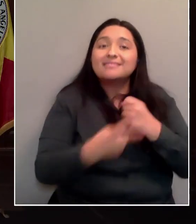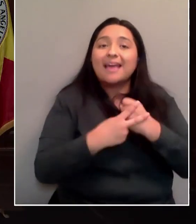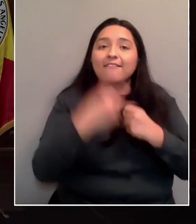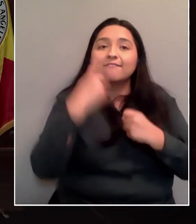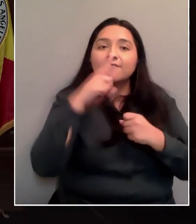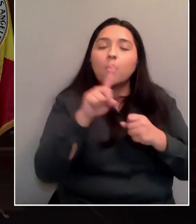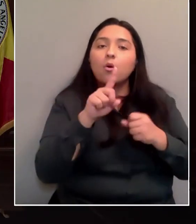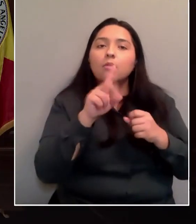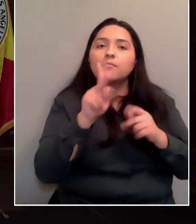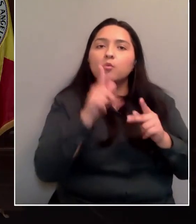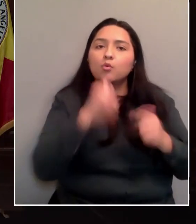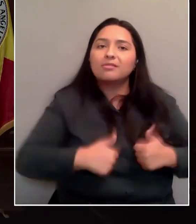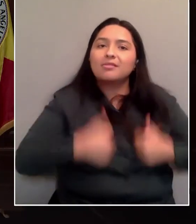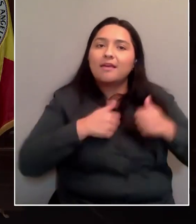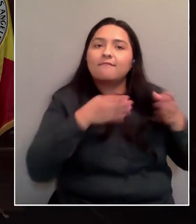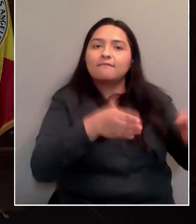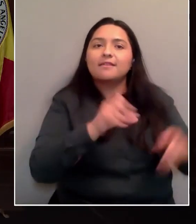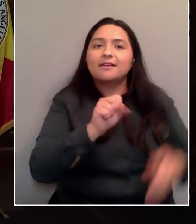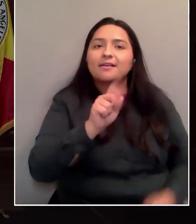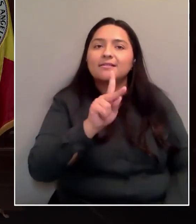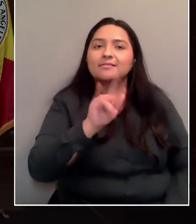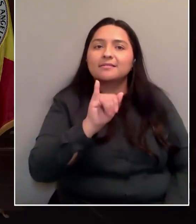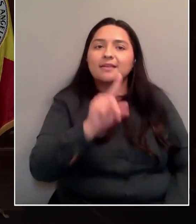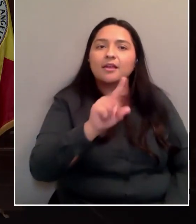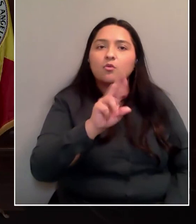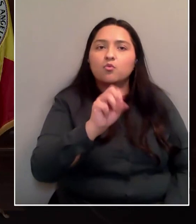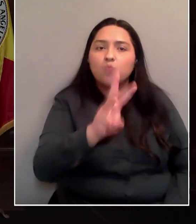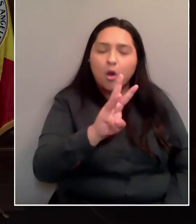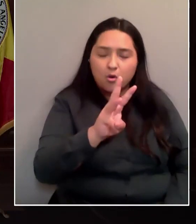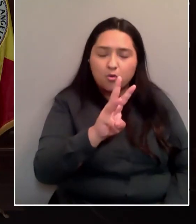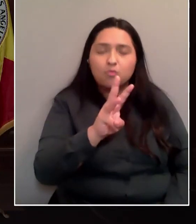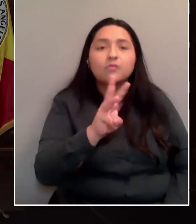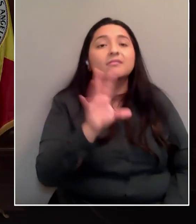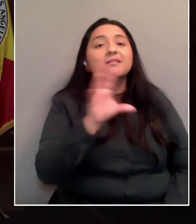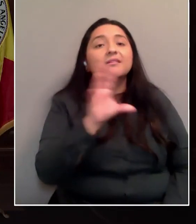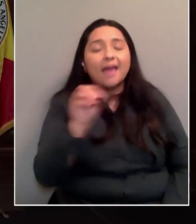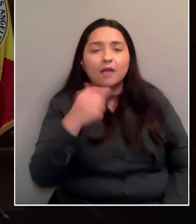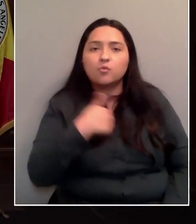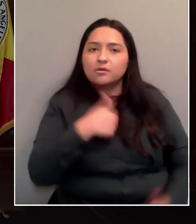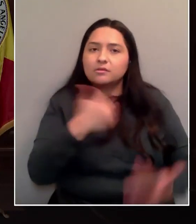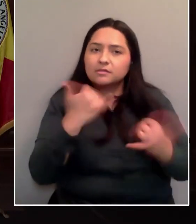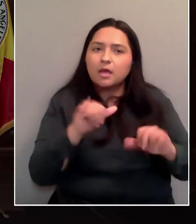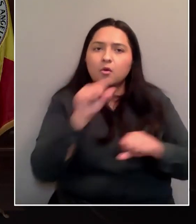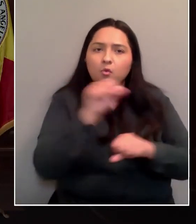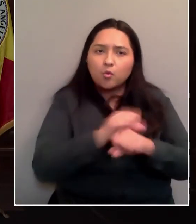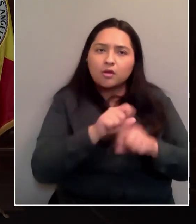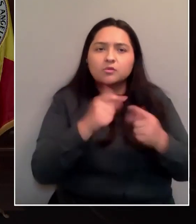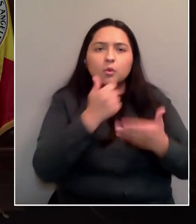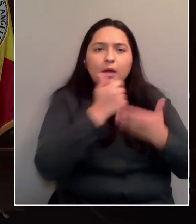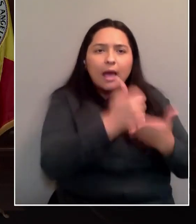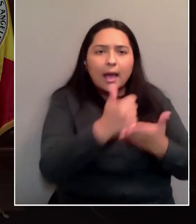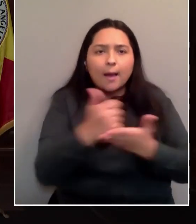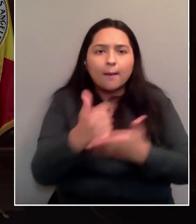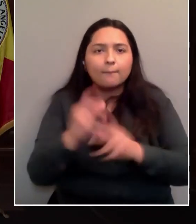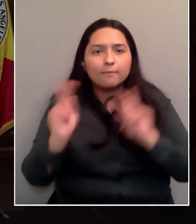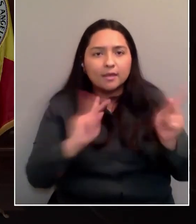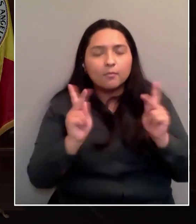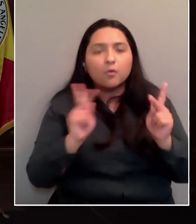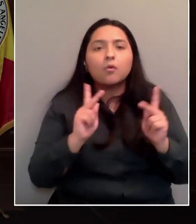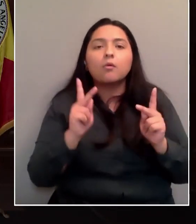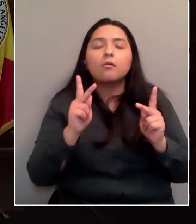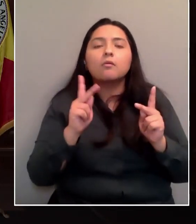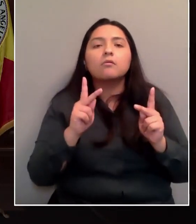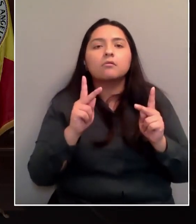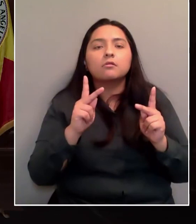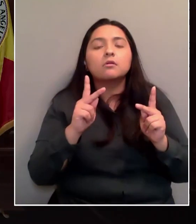seguimos nuestro trabajo para ayudar a que residentes puedan pagar sus facturas y mantenerse en cuarentena para